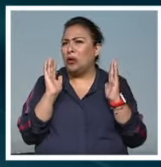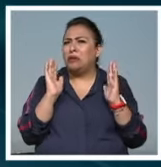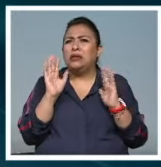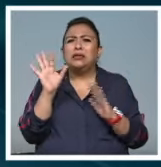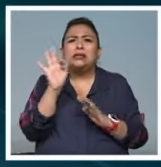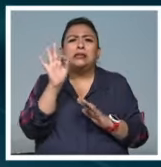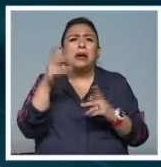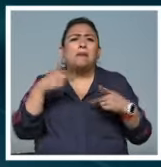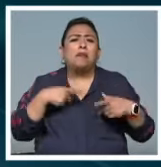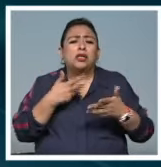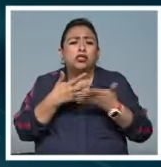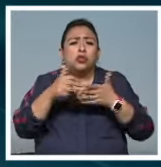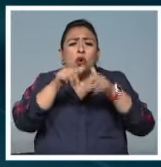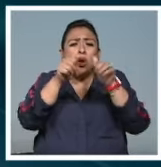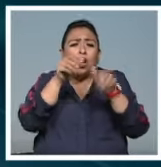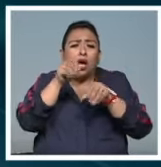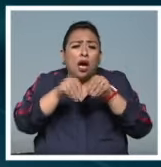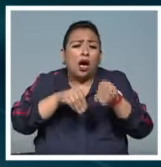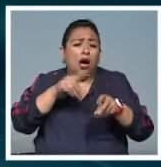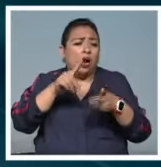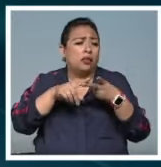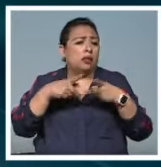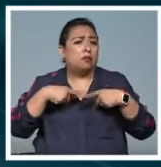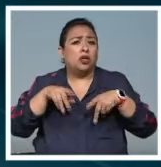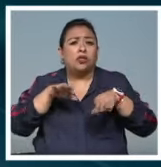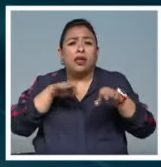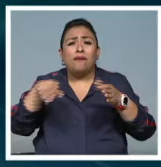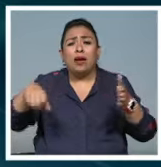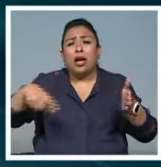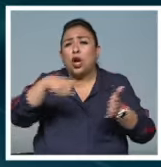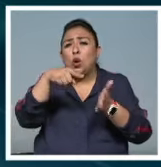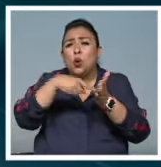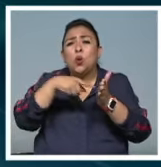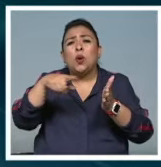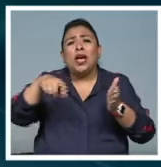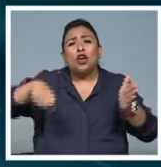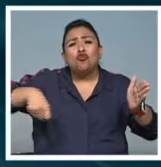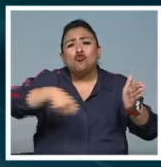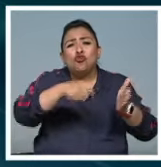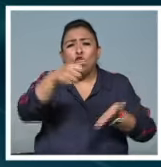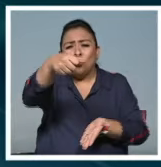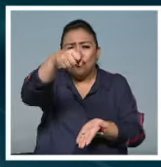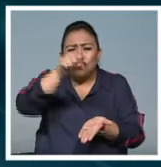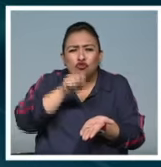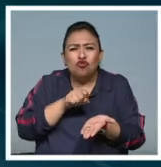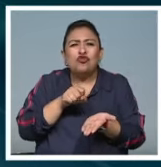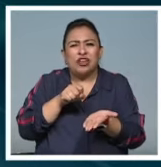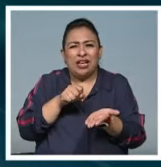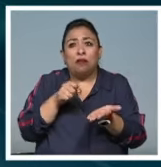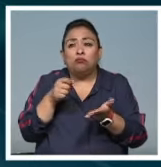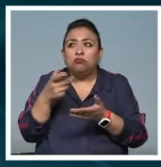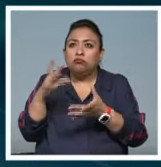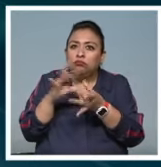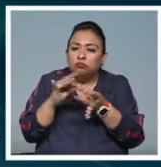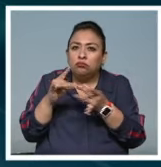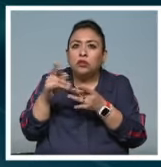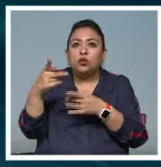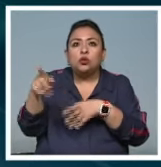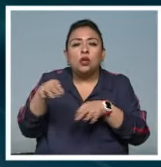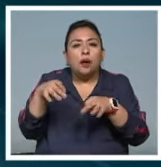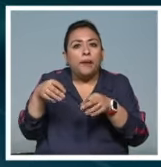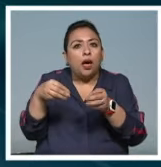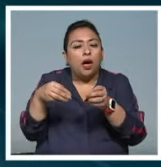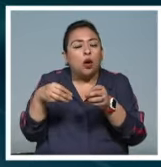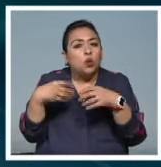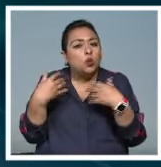lo mejor un artesano, alguien, un empleado de una planchaduría, de una tintorería, que le revelaban todos los secretos de su oficio. Eso